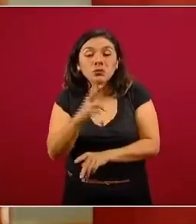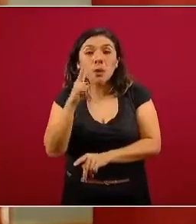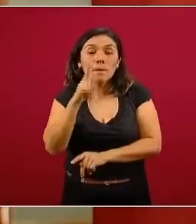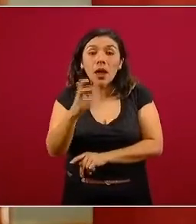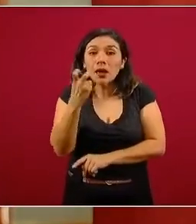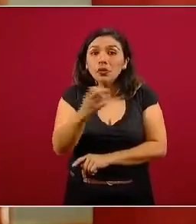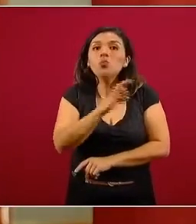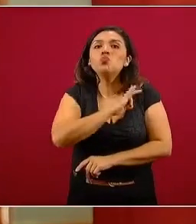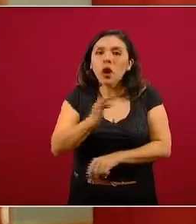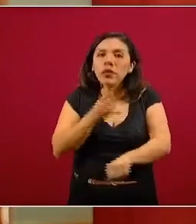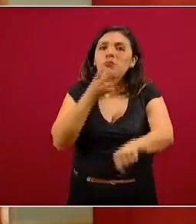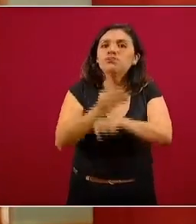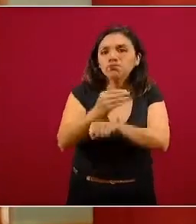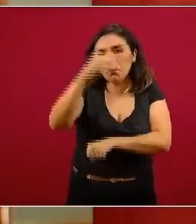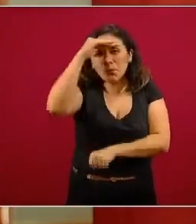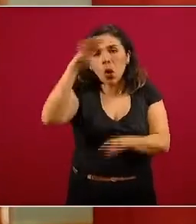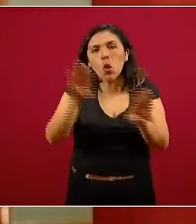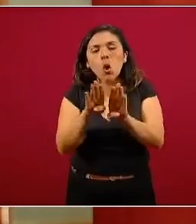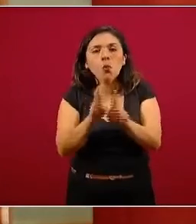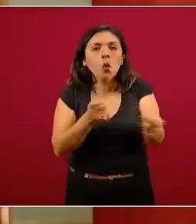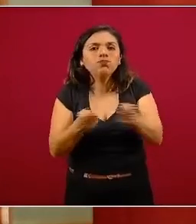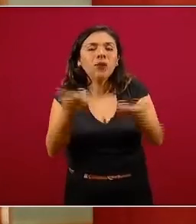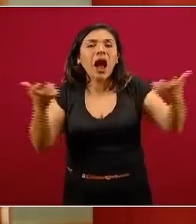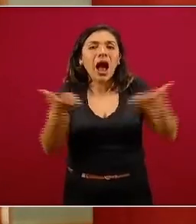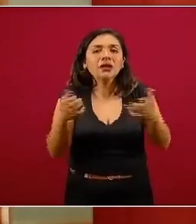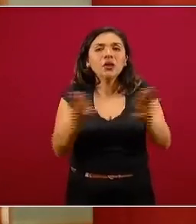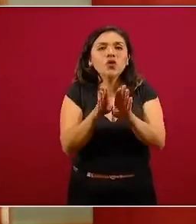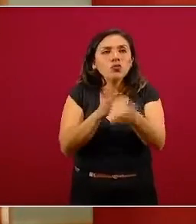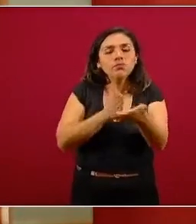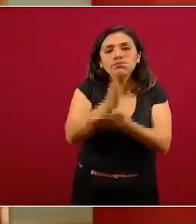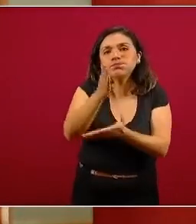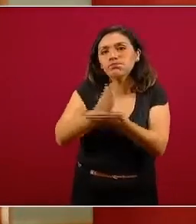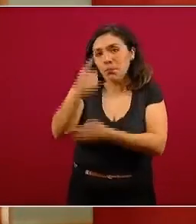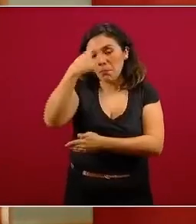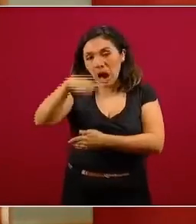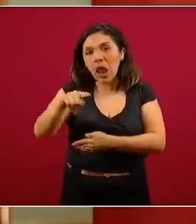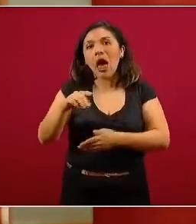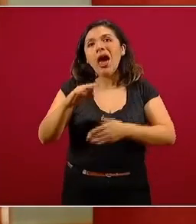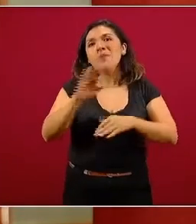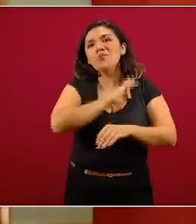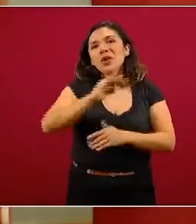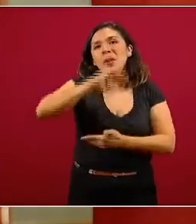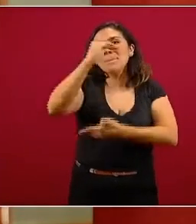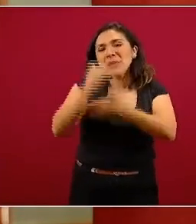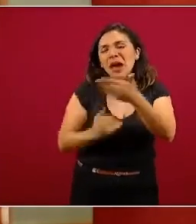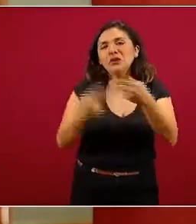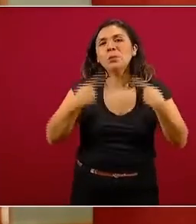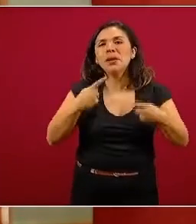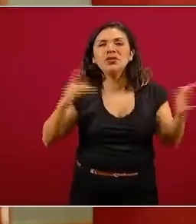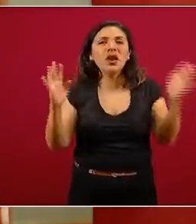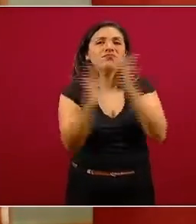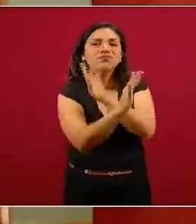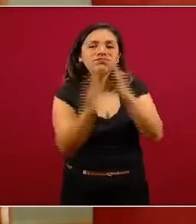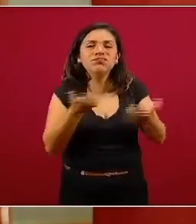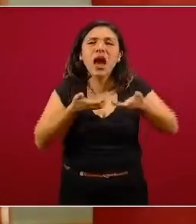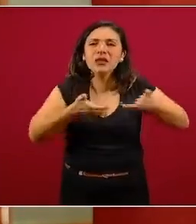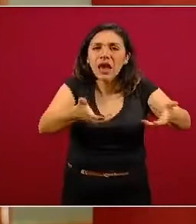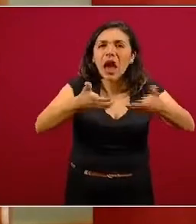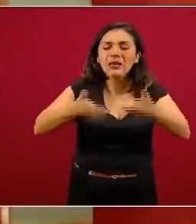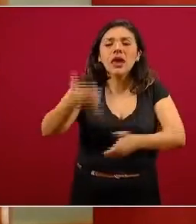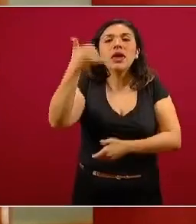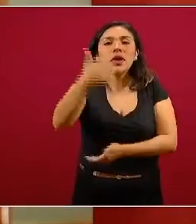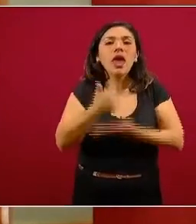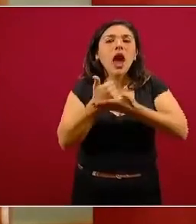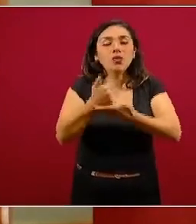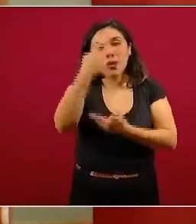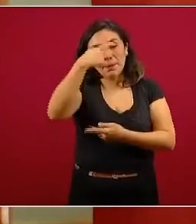puedan entonces aplicar las acciones, las intervenciones para disminuir la circulación en el espacio público y